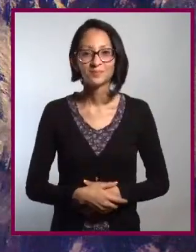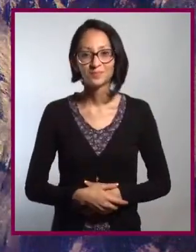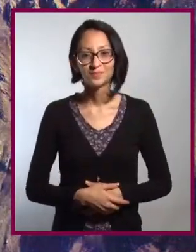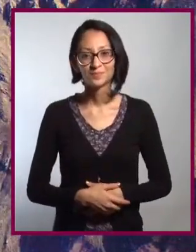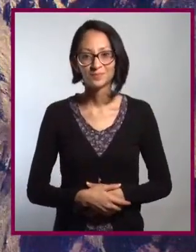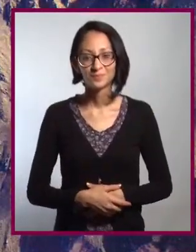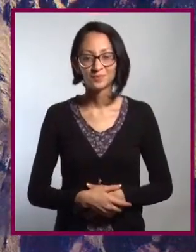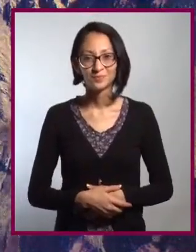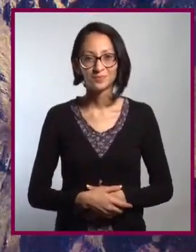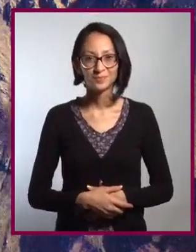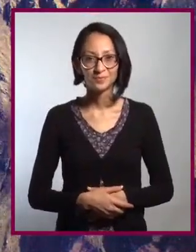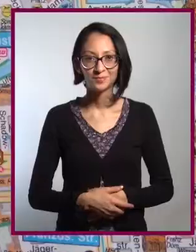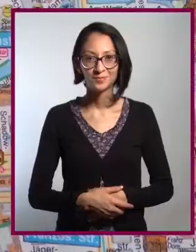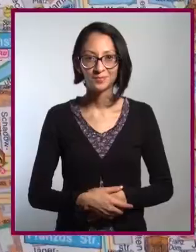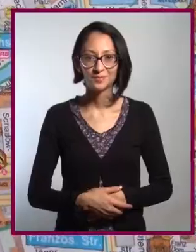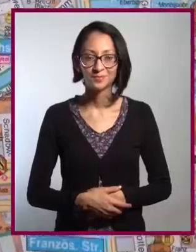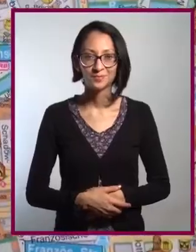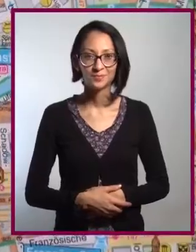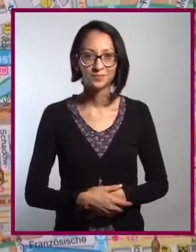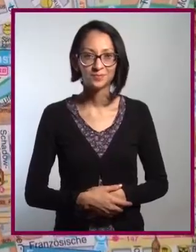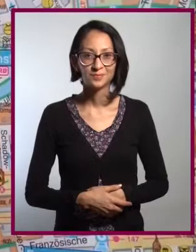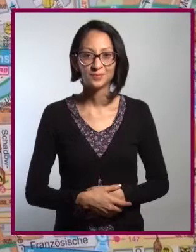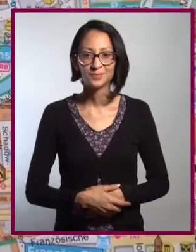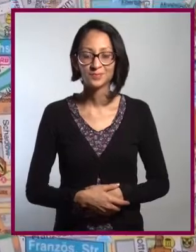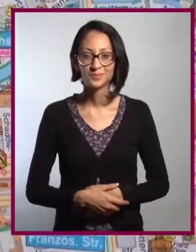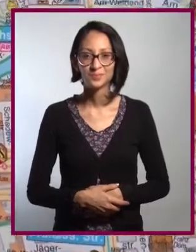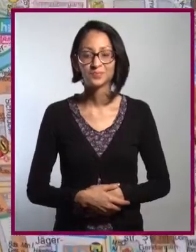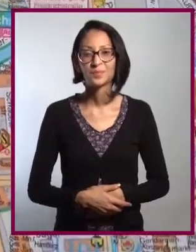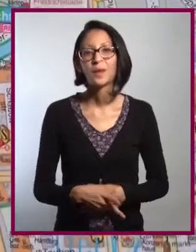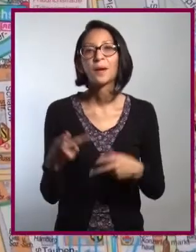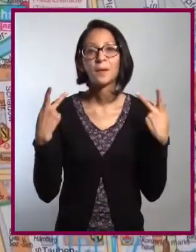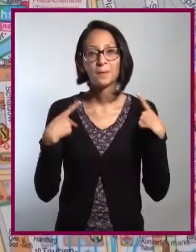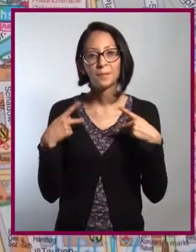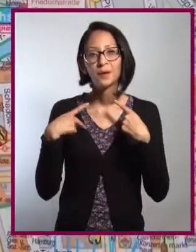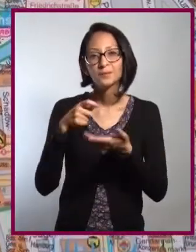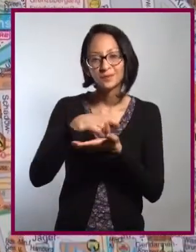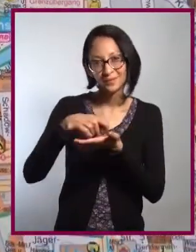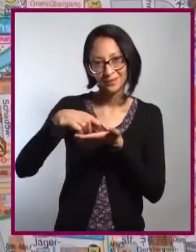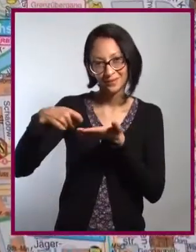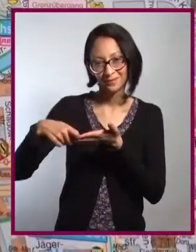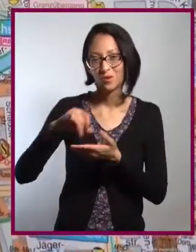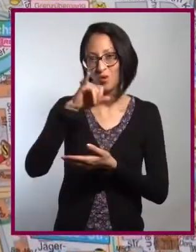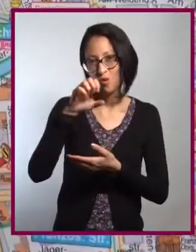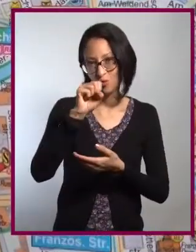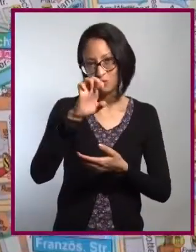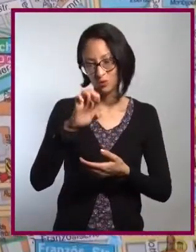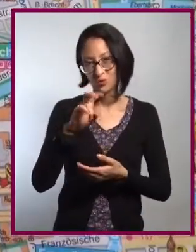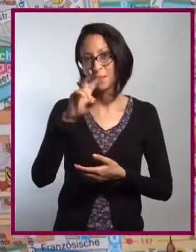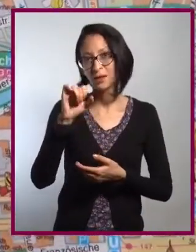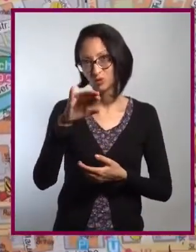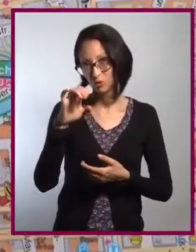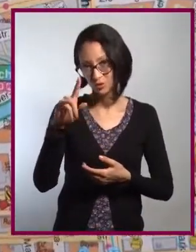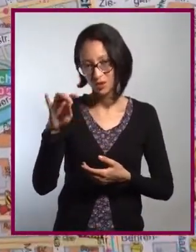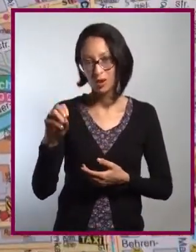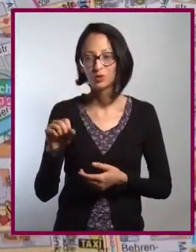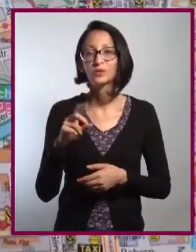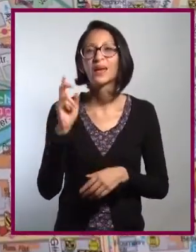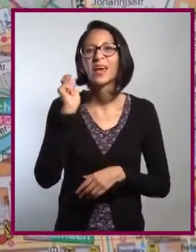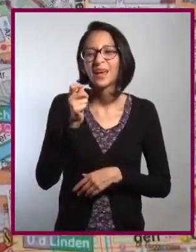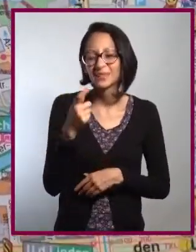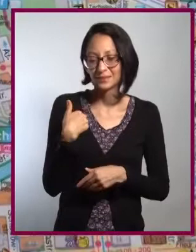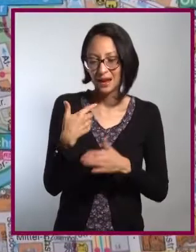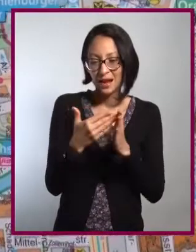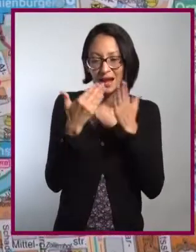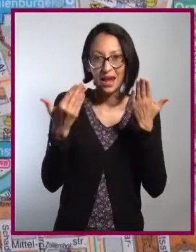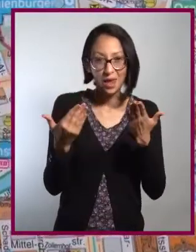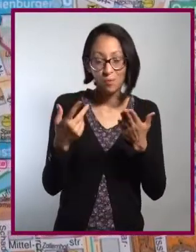El escritor mexicano José Vasconcelos dijo: Un libro, como un viaje, se comienza con inquietud